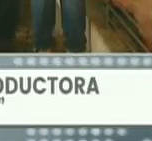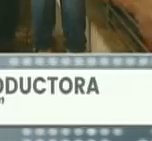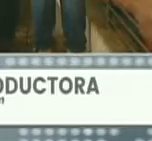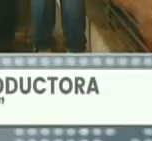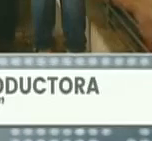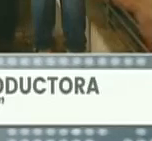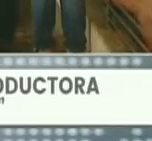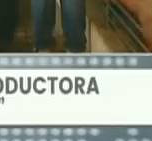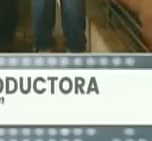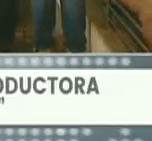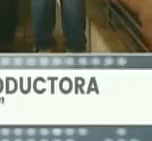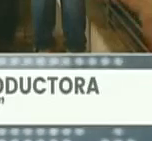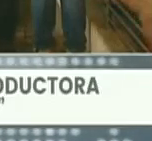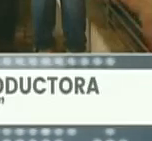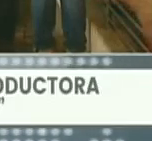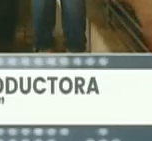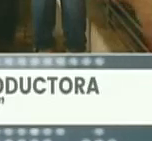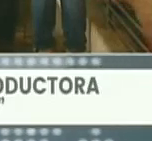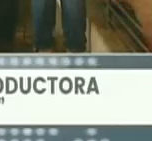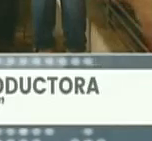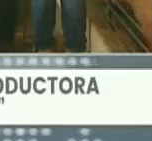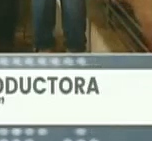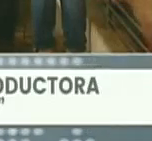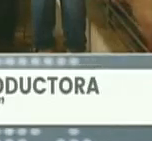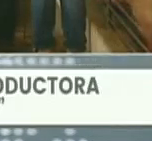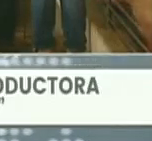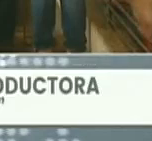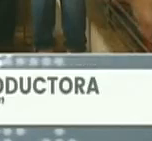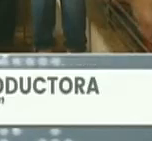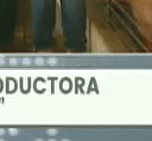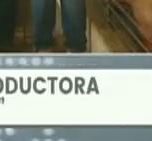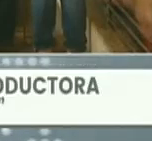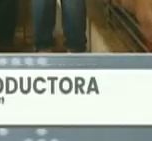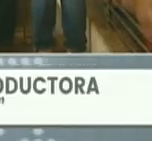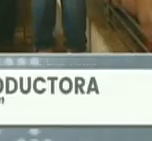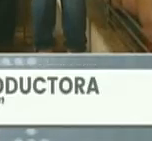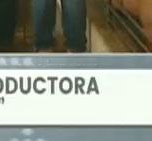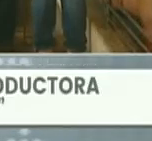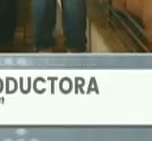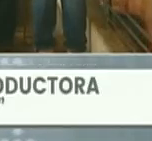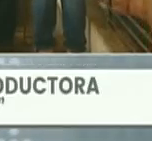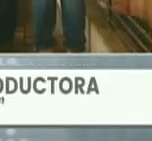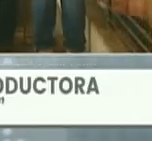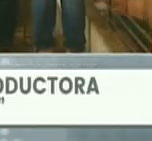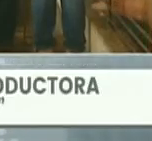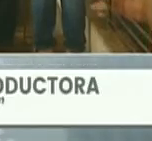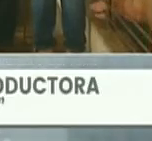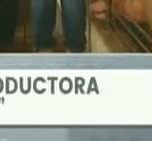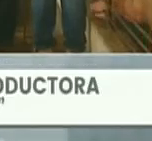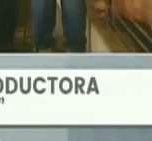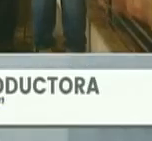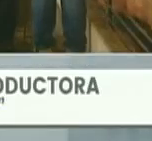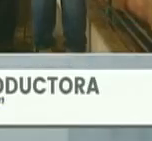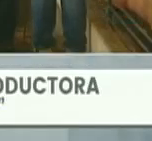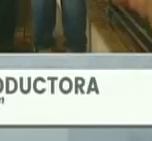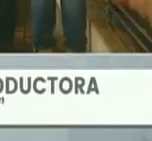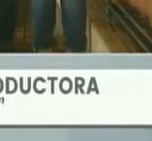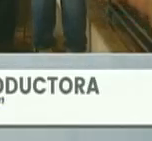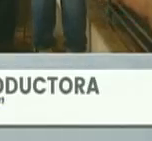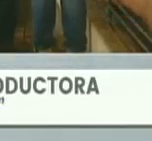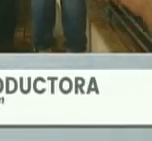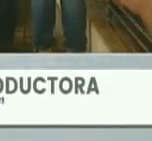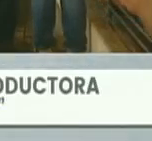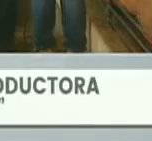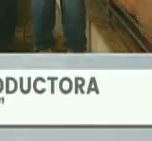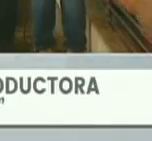También, bueno, en nuestra planta también fabricamos alimentos para terceros. Todo el que necesite alimentos se acerca y le podemos